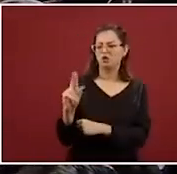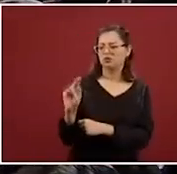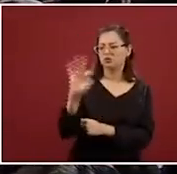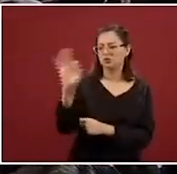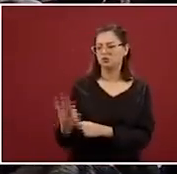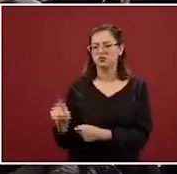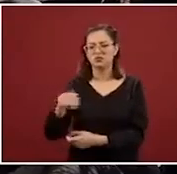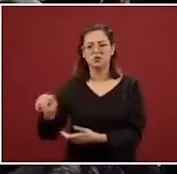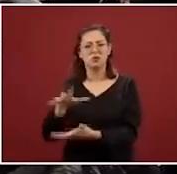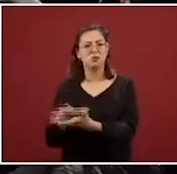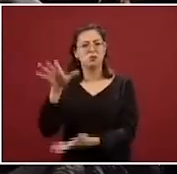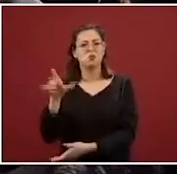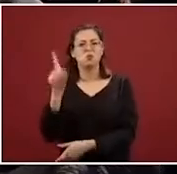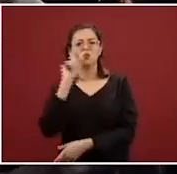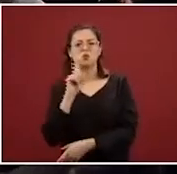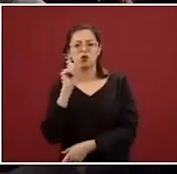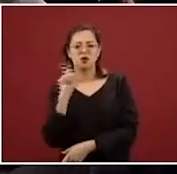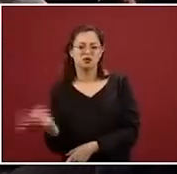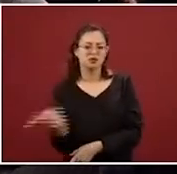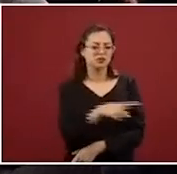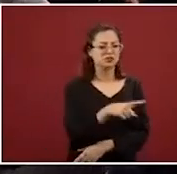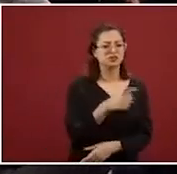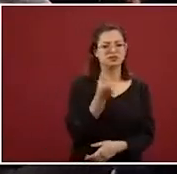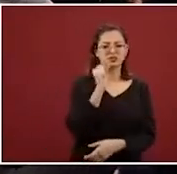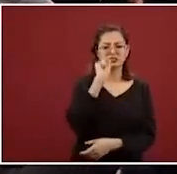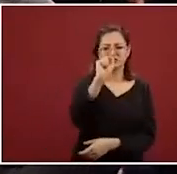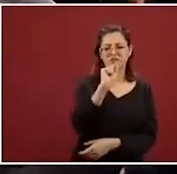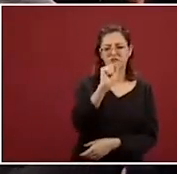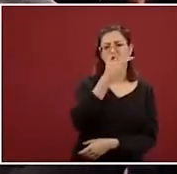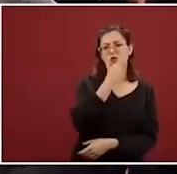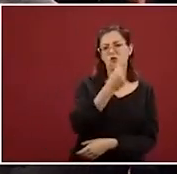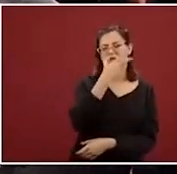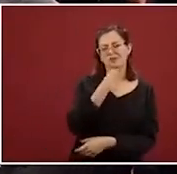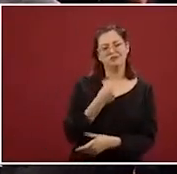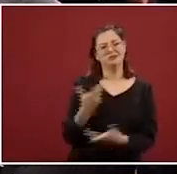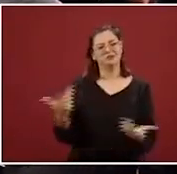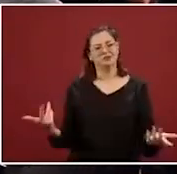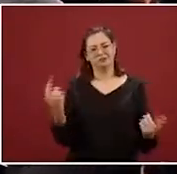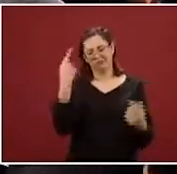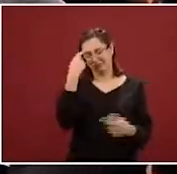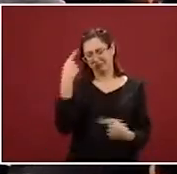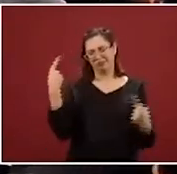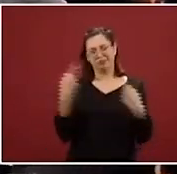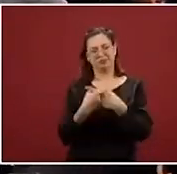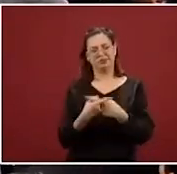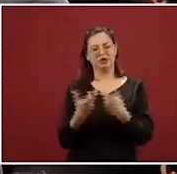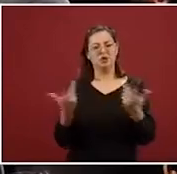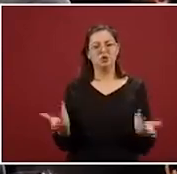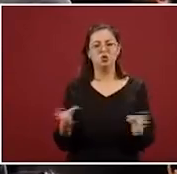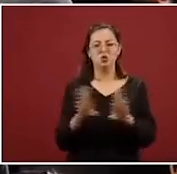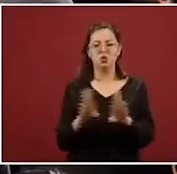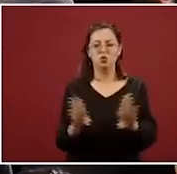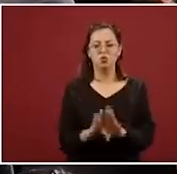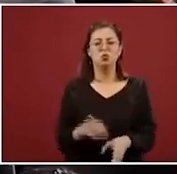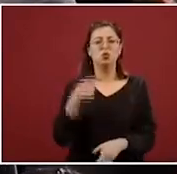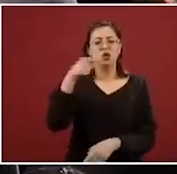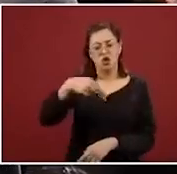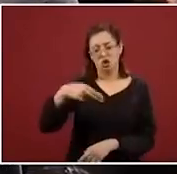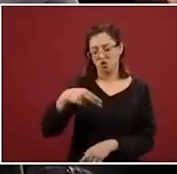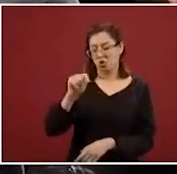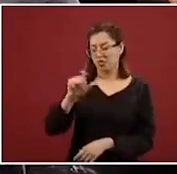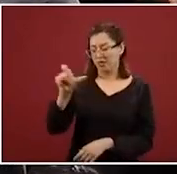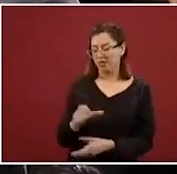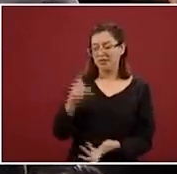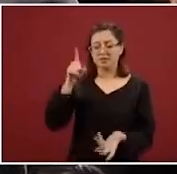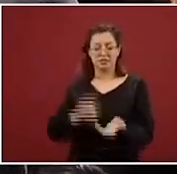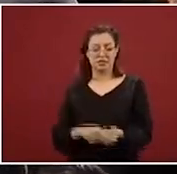son mujeres y en el otro sindicato la mayoría son hombres. Es decir, aquí hay una paradoja, que una mujer está como directora de la agencia, está